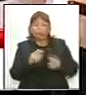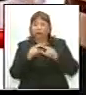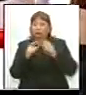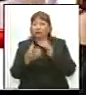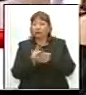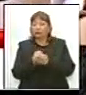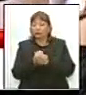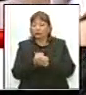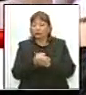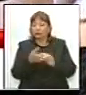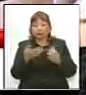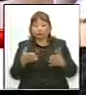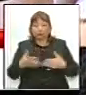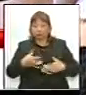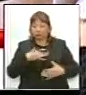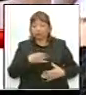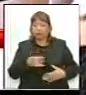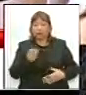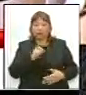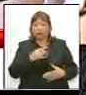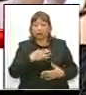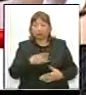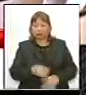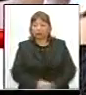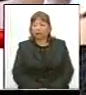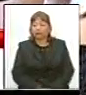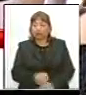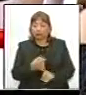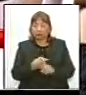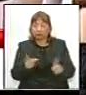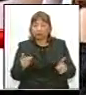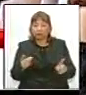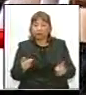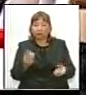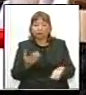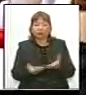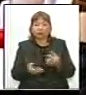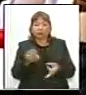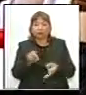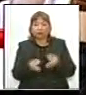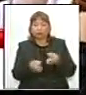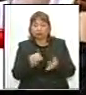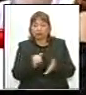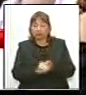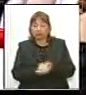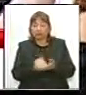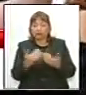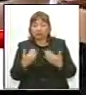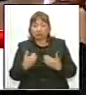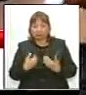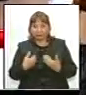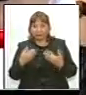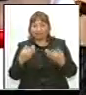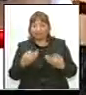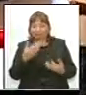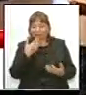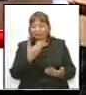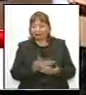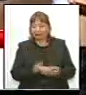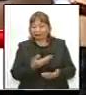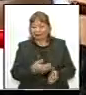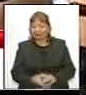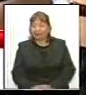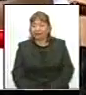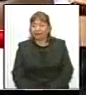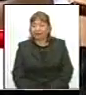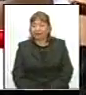colegas aquí, puede gustar o no esa sentencia, pero la argumentación jurídica está y tenemos que cumplirla. Gracias, presidente, gracias,